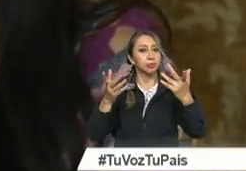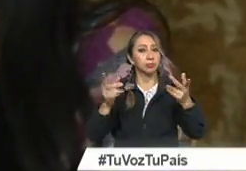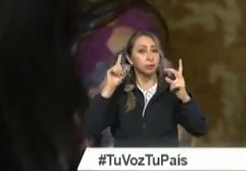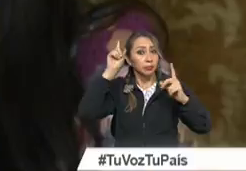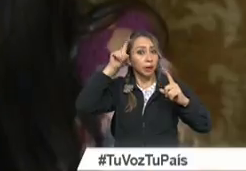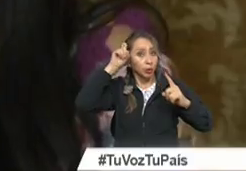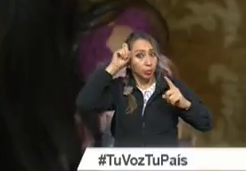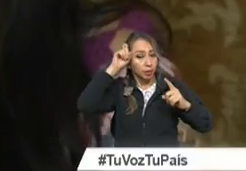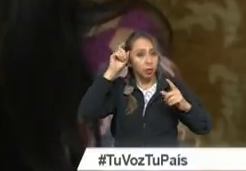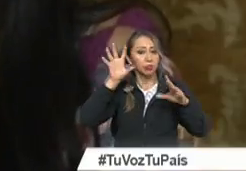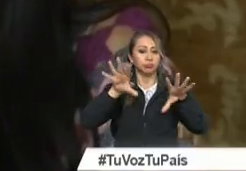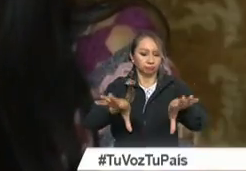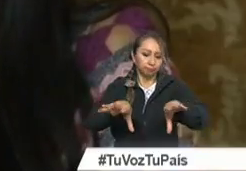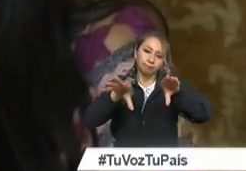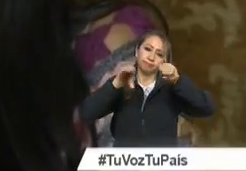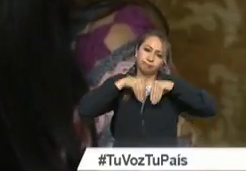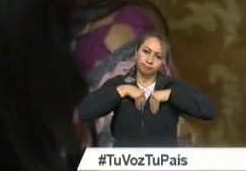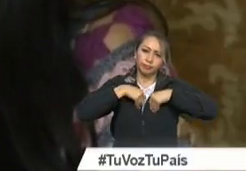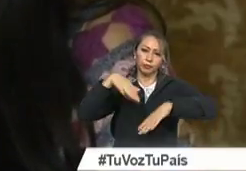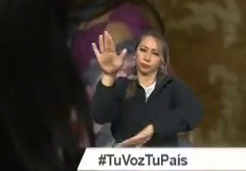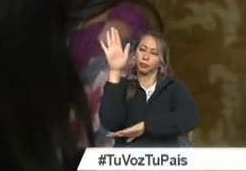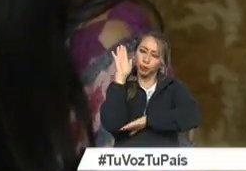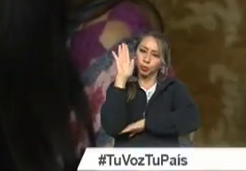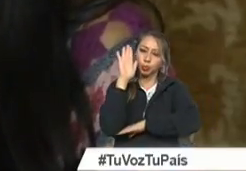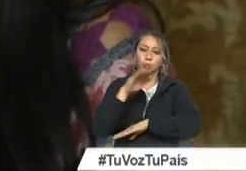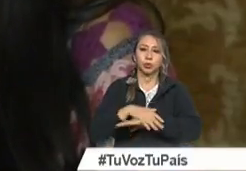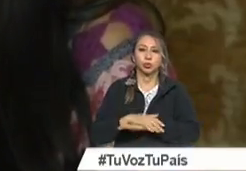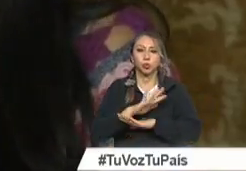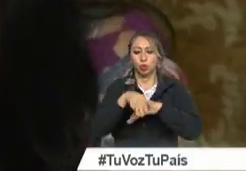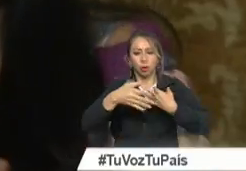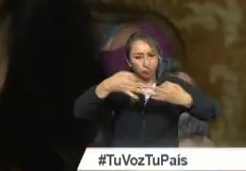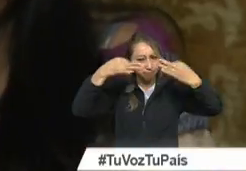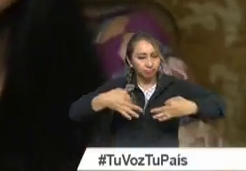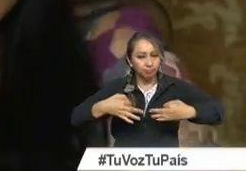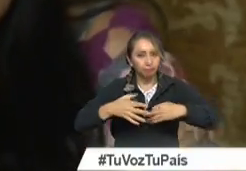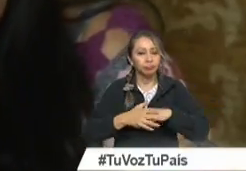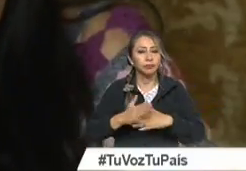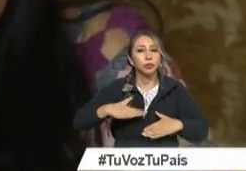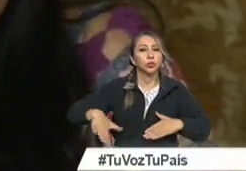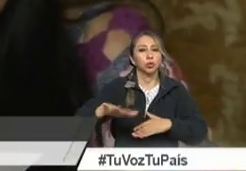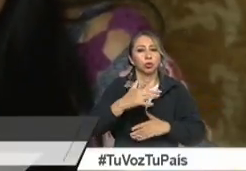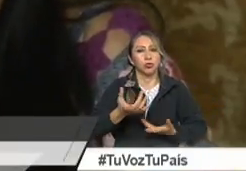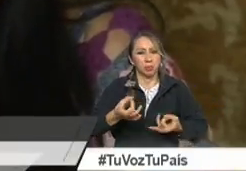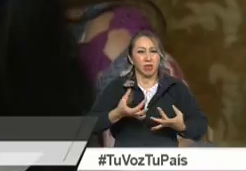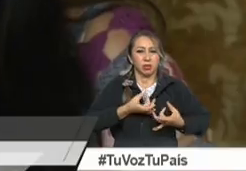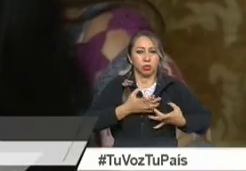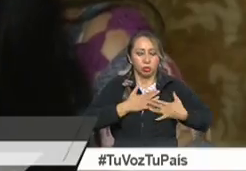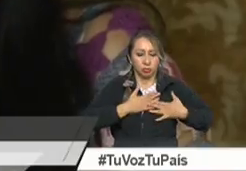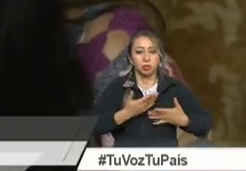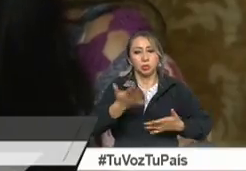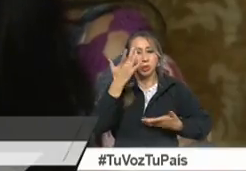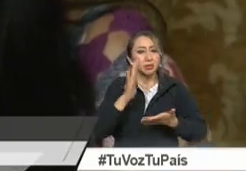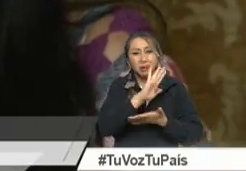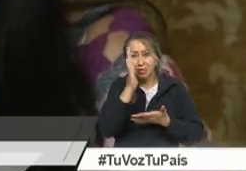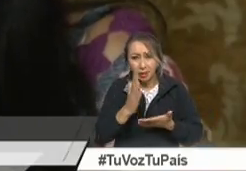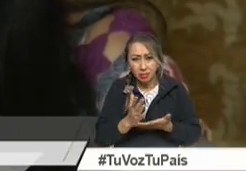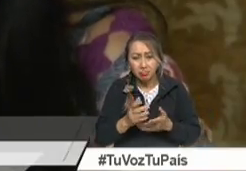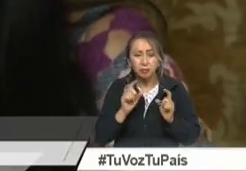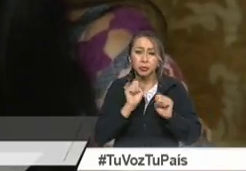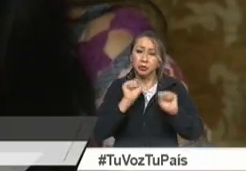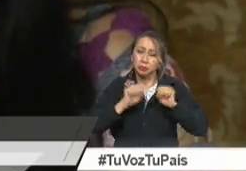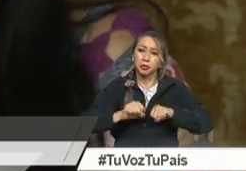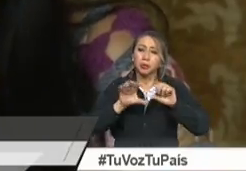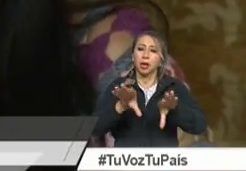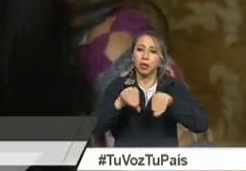lo asume con todo el compromiso con toda la convicción y con todo el dolor porque nadie puede decir